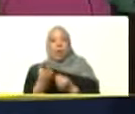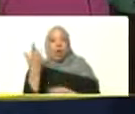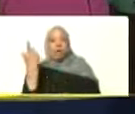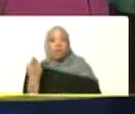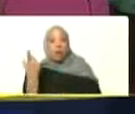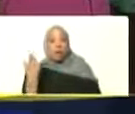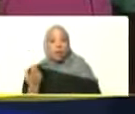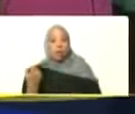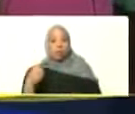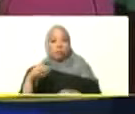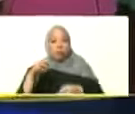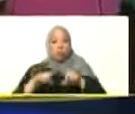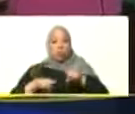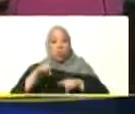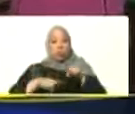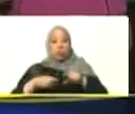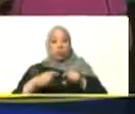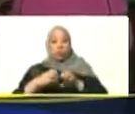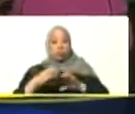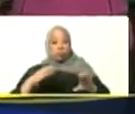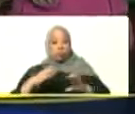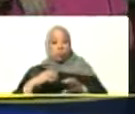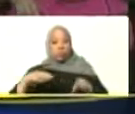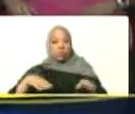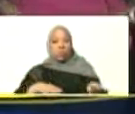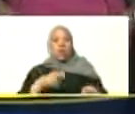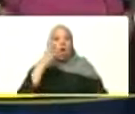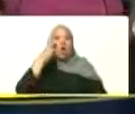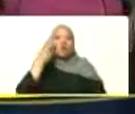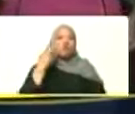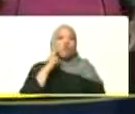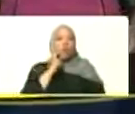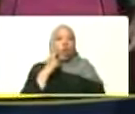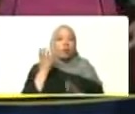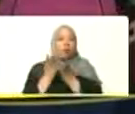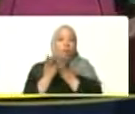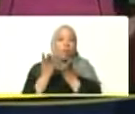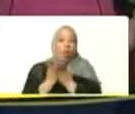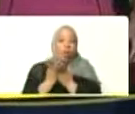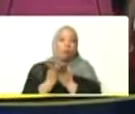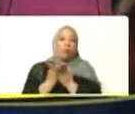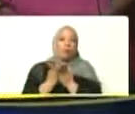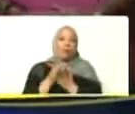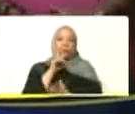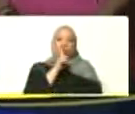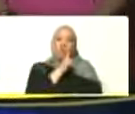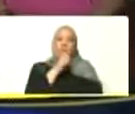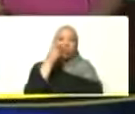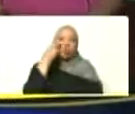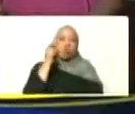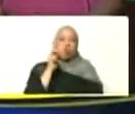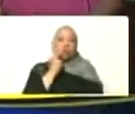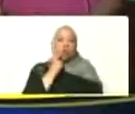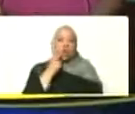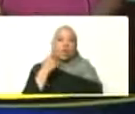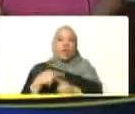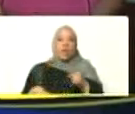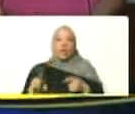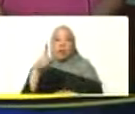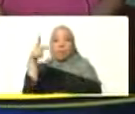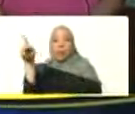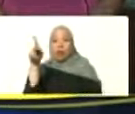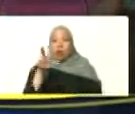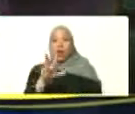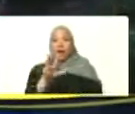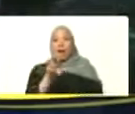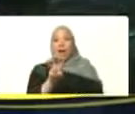para este colegio, El Chocolate del Valle, y se está entregando todo el Prideen que viene, ¿no?